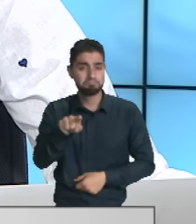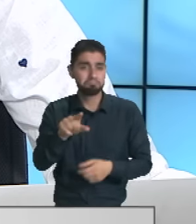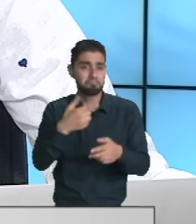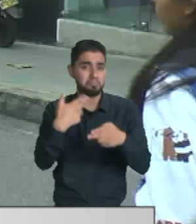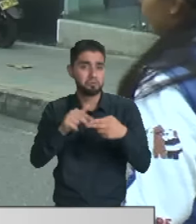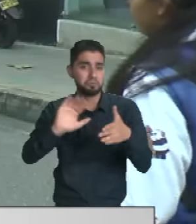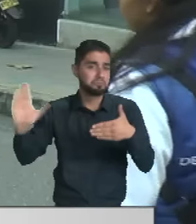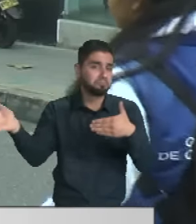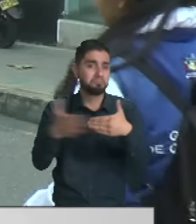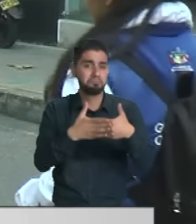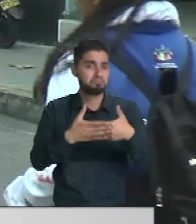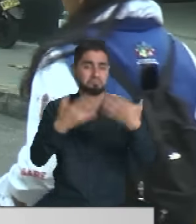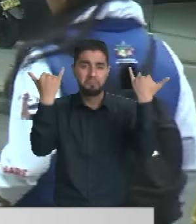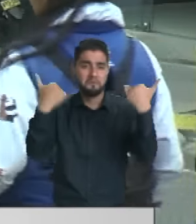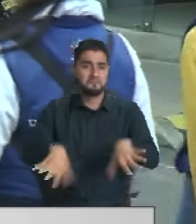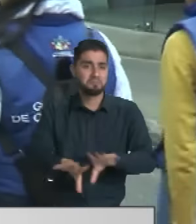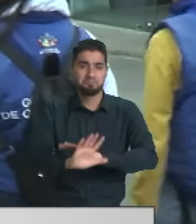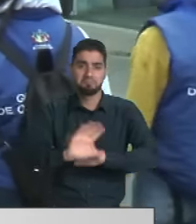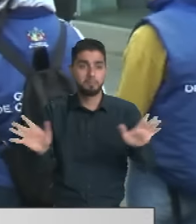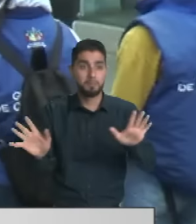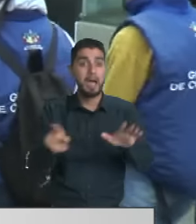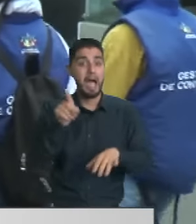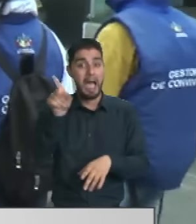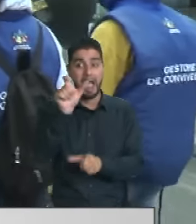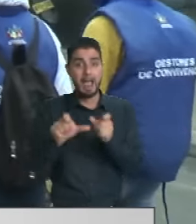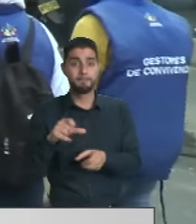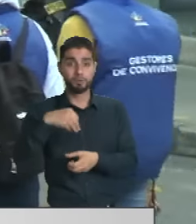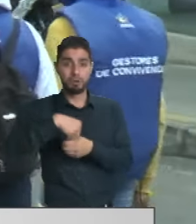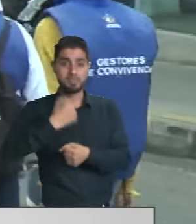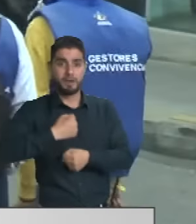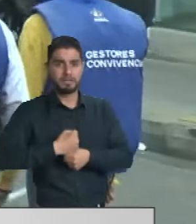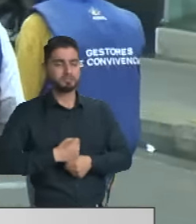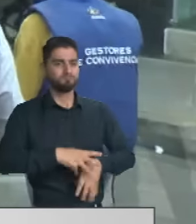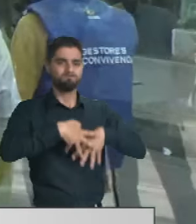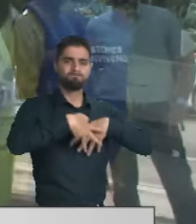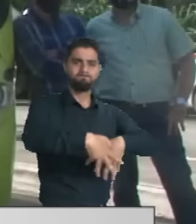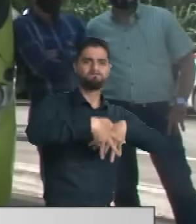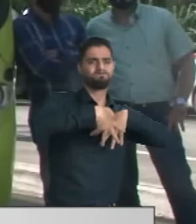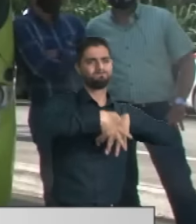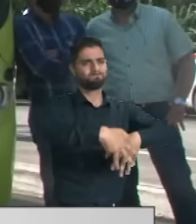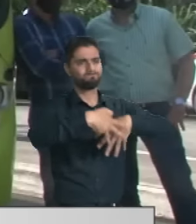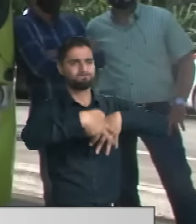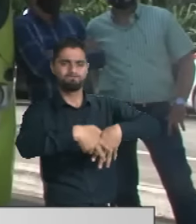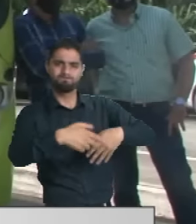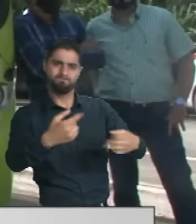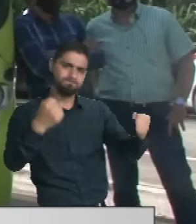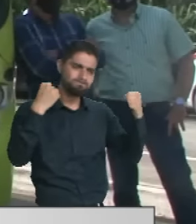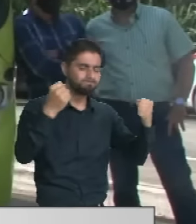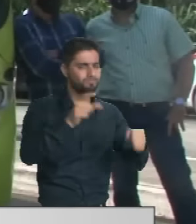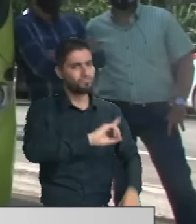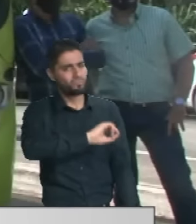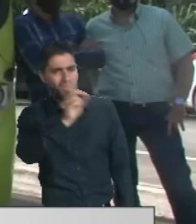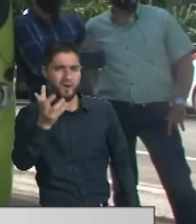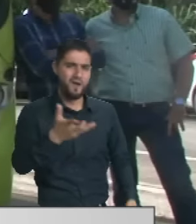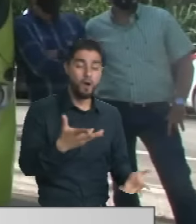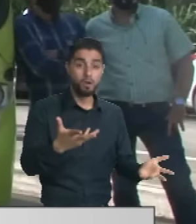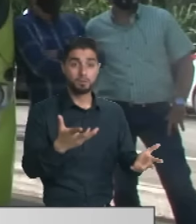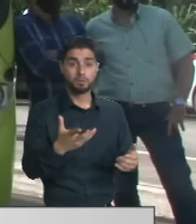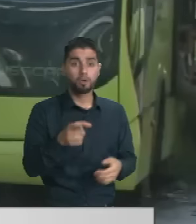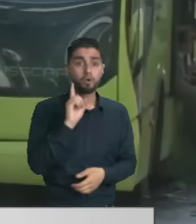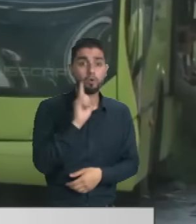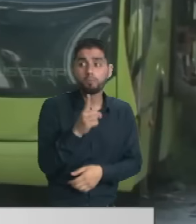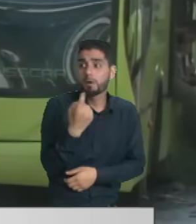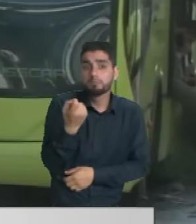ciudad. En su marcha y protesta hoy en las calles de Bucaramanga, los trabajadores de Metrolínea denuncian que hace 5 meses no